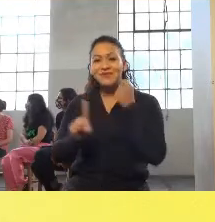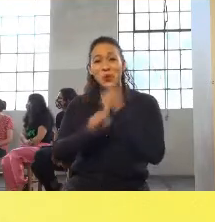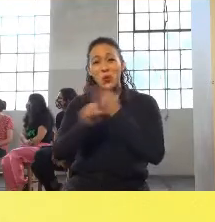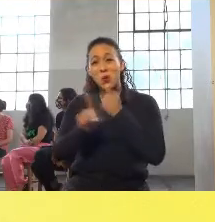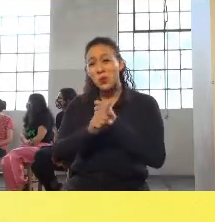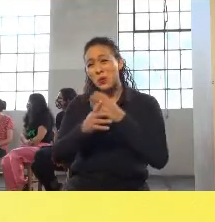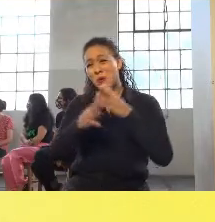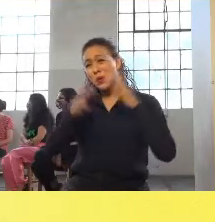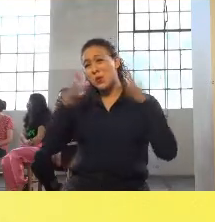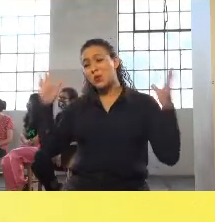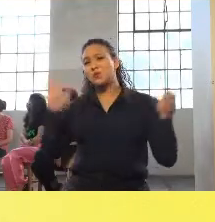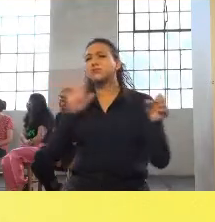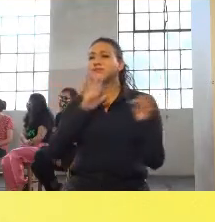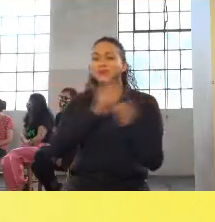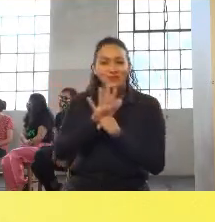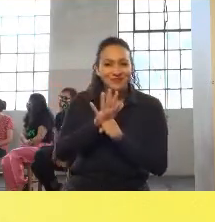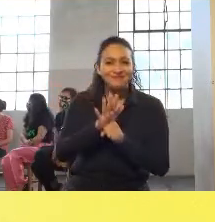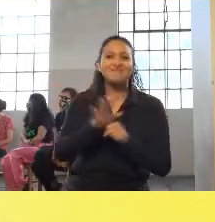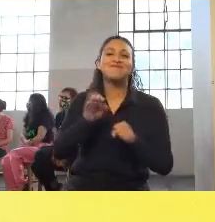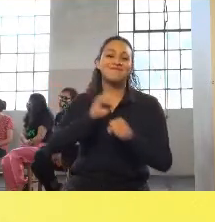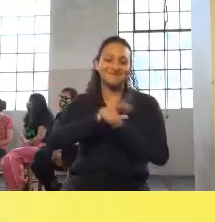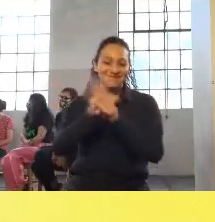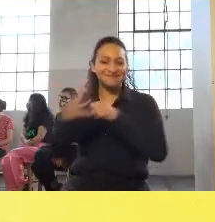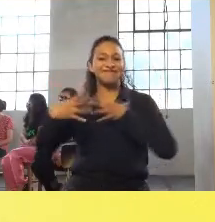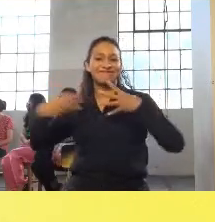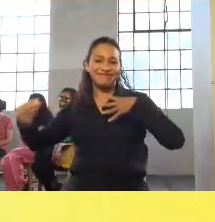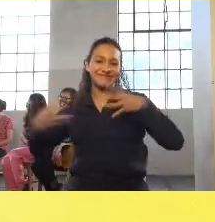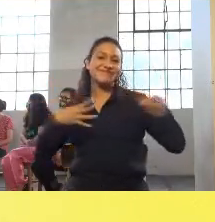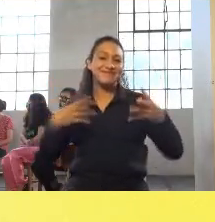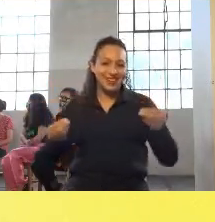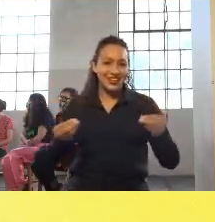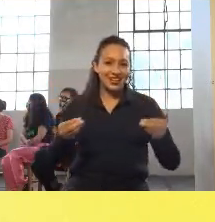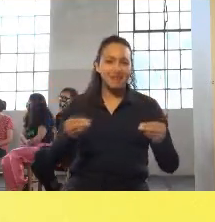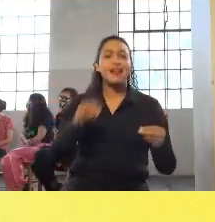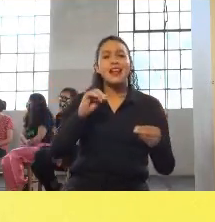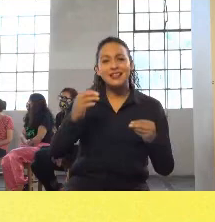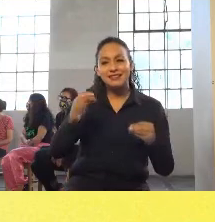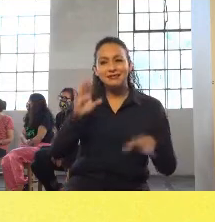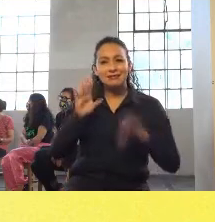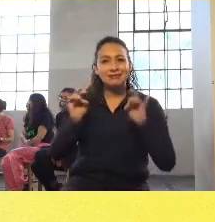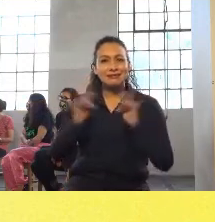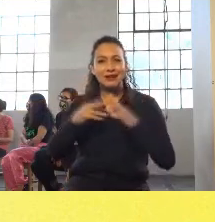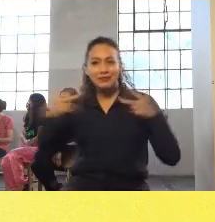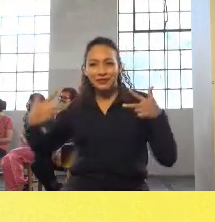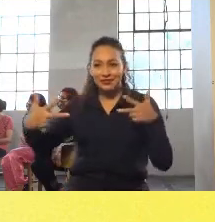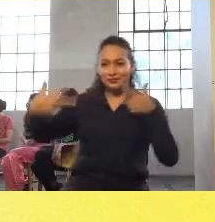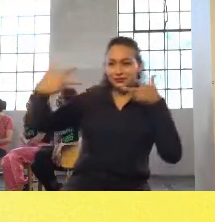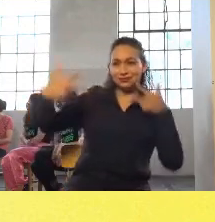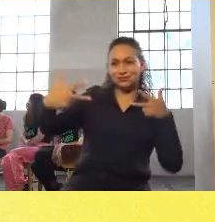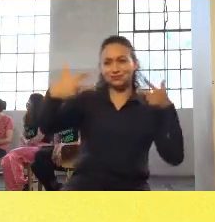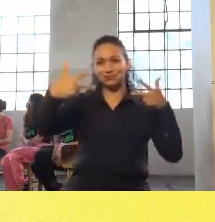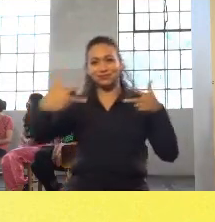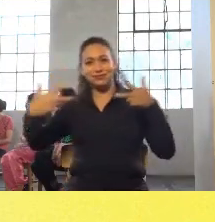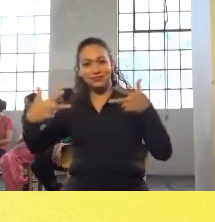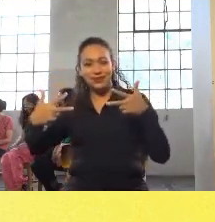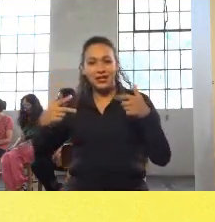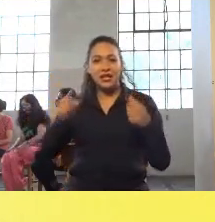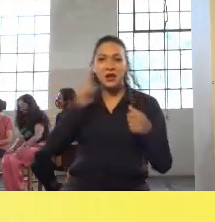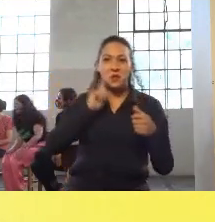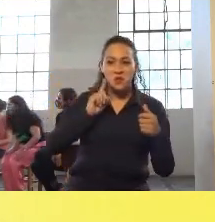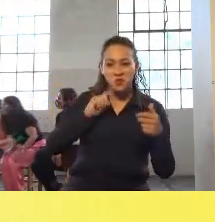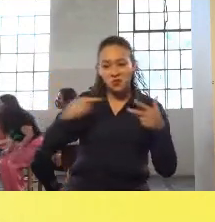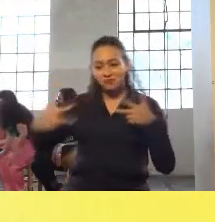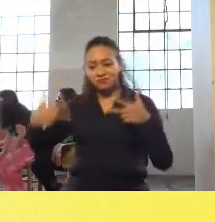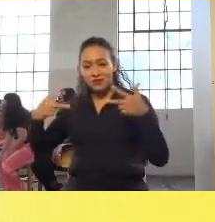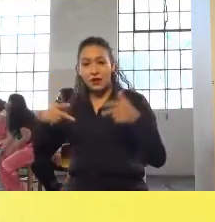llegamos a luchadoras en pandemia, fue muy loco porque al principio solo nos conocíamos por la pantalla, entonces fue muy raro. Pero creo que esto nos ha